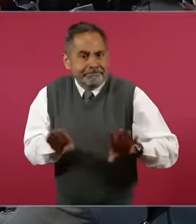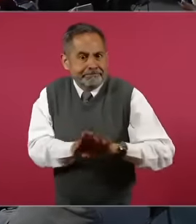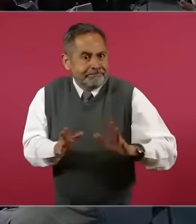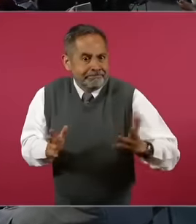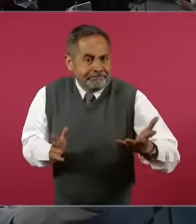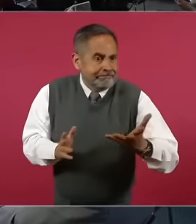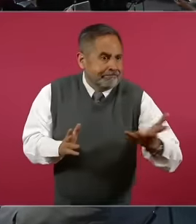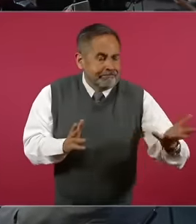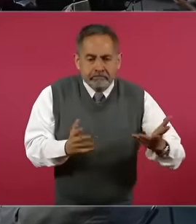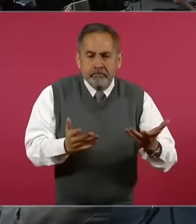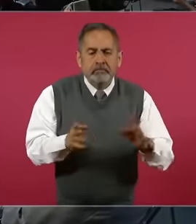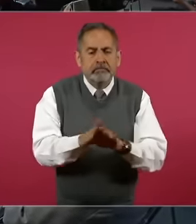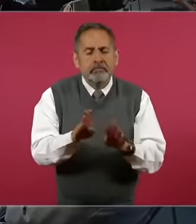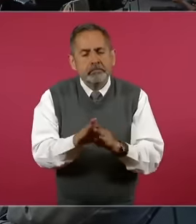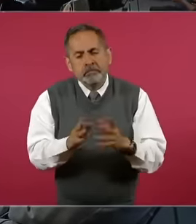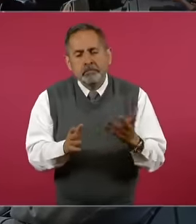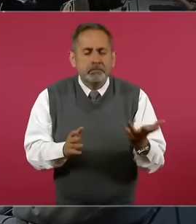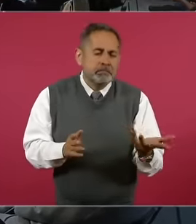Cómo